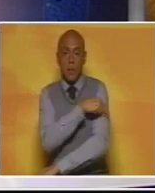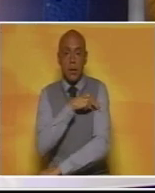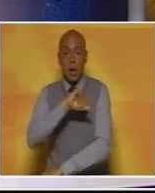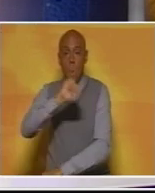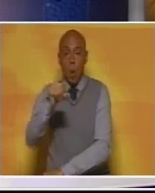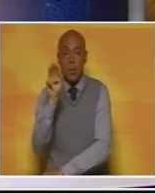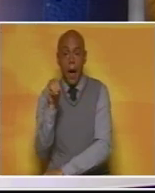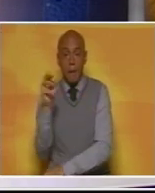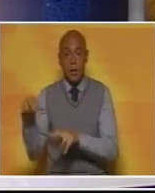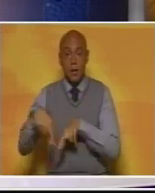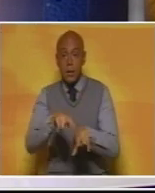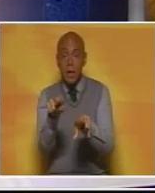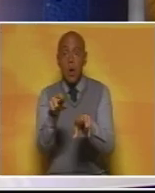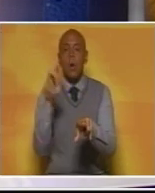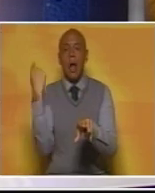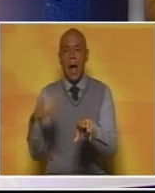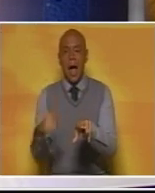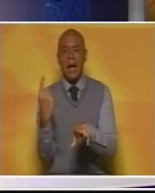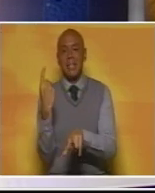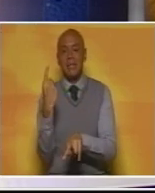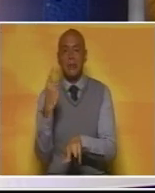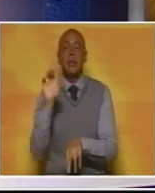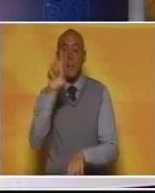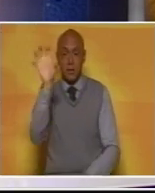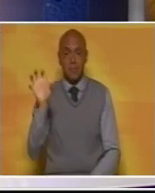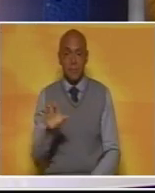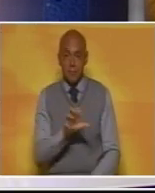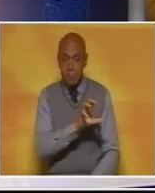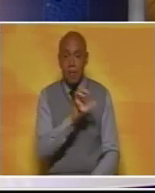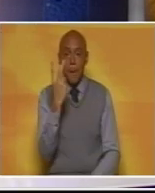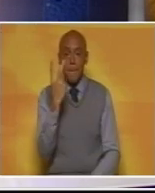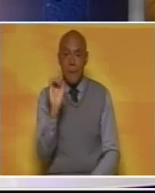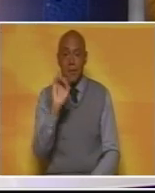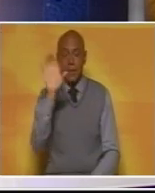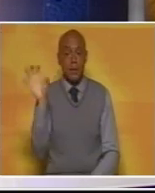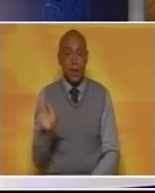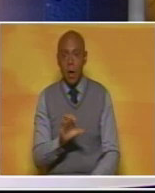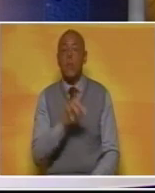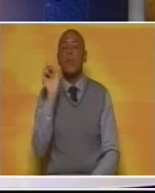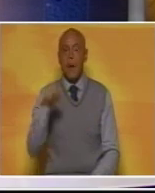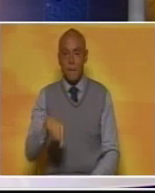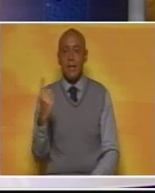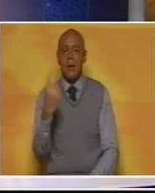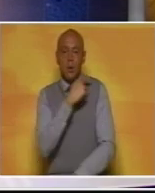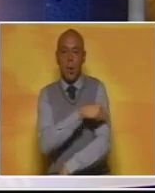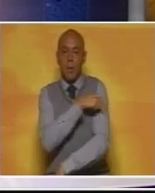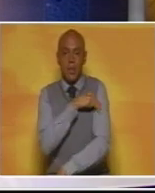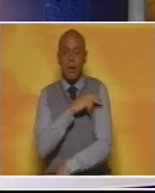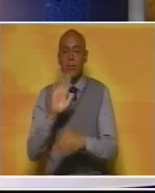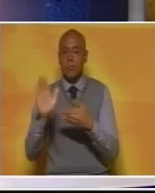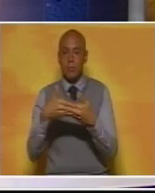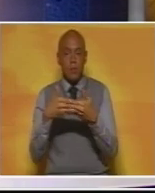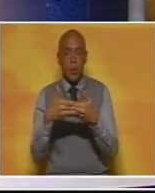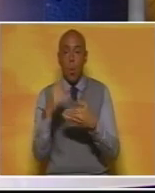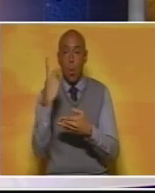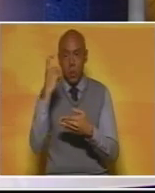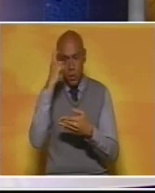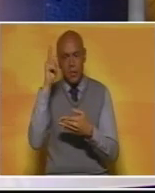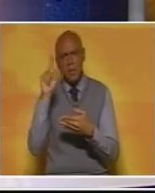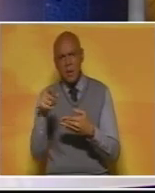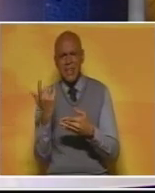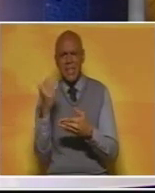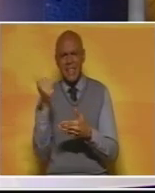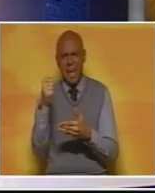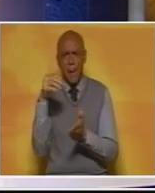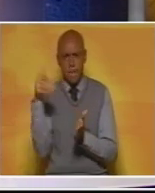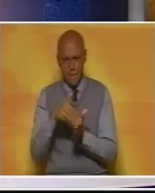Ríos. Las actividades en 20 estados del país estarán detenidas por 24 horas. Al menos 10.000 enfermeras participan. Nuestra compañera